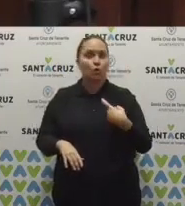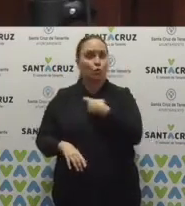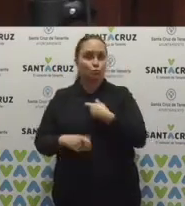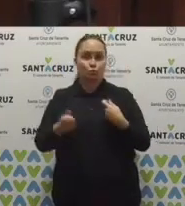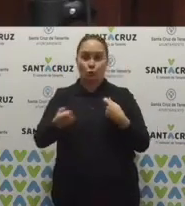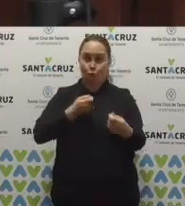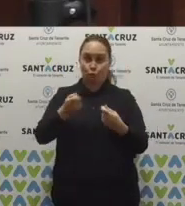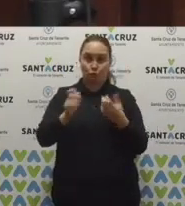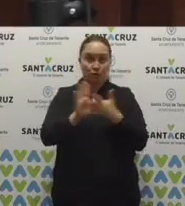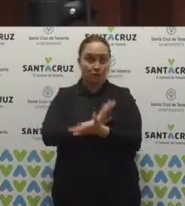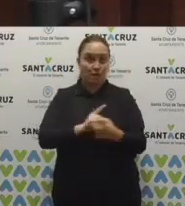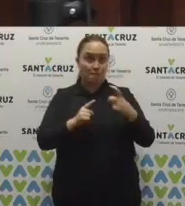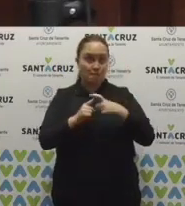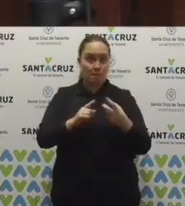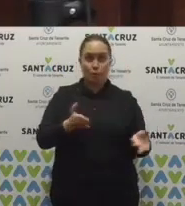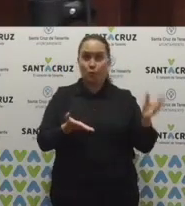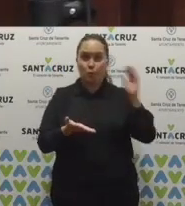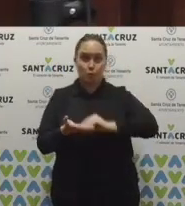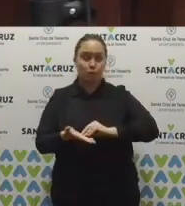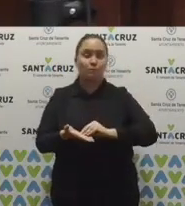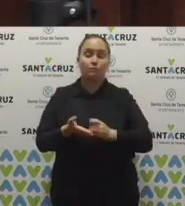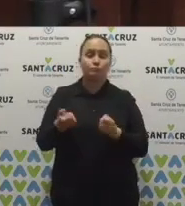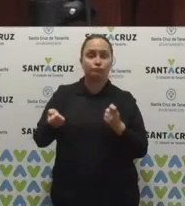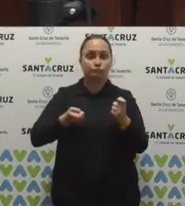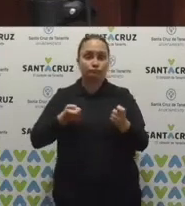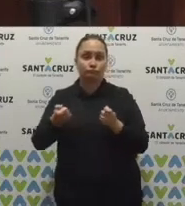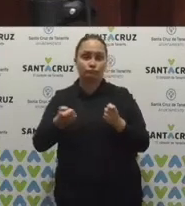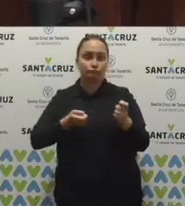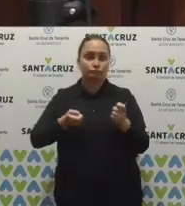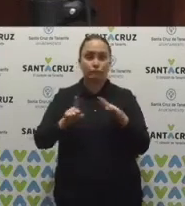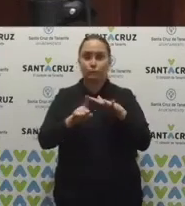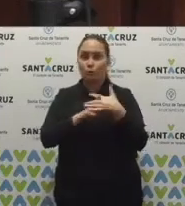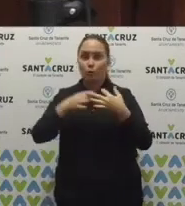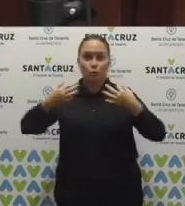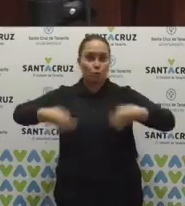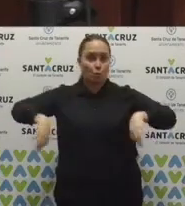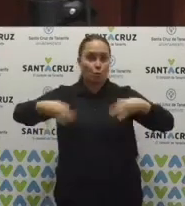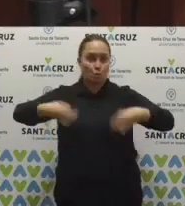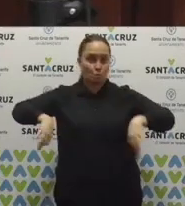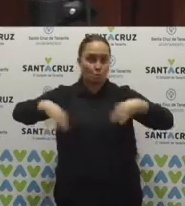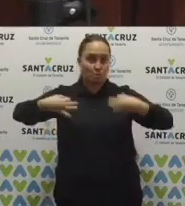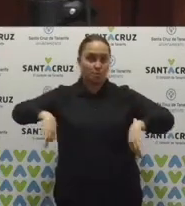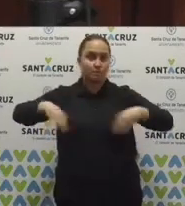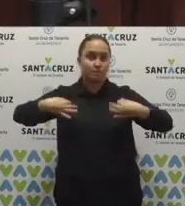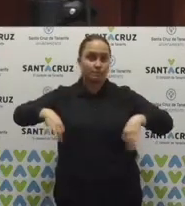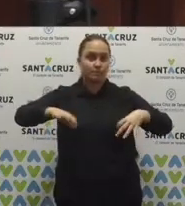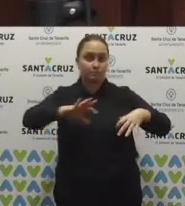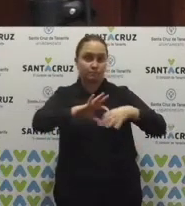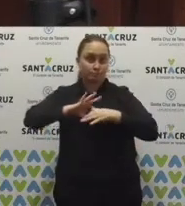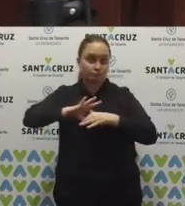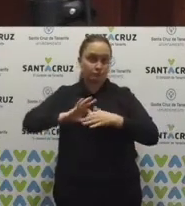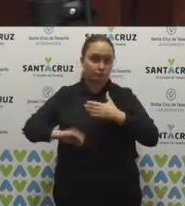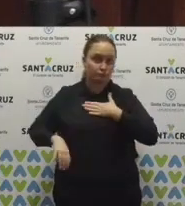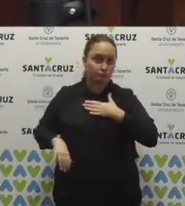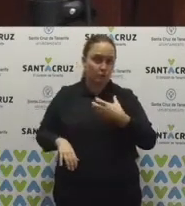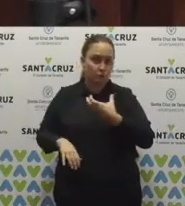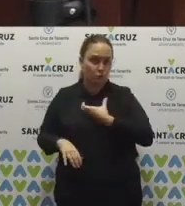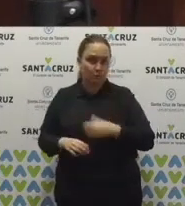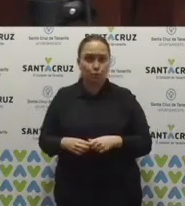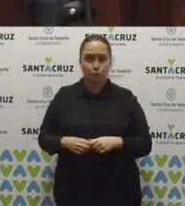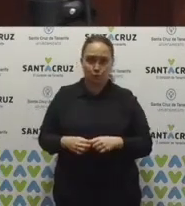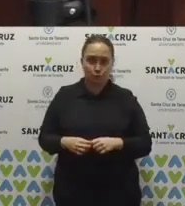en el mes de mayo se retomó la normalidad en la normalidad del ayuntamiento de santa cruz